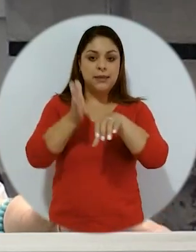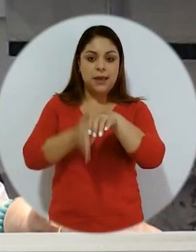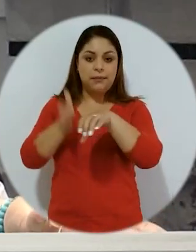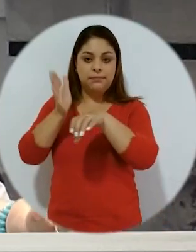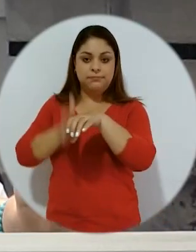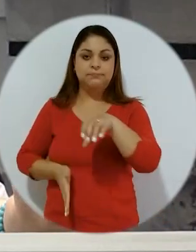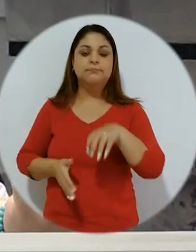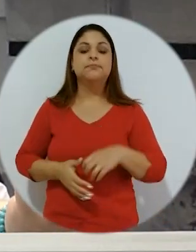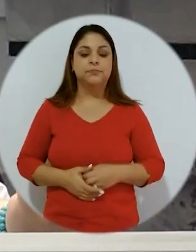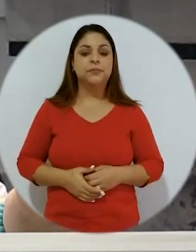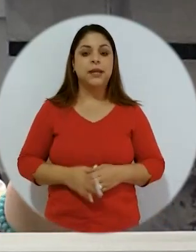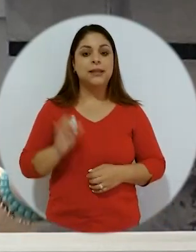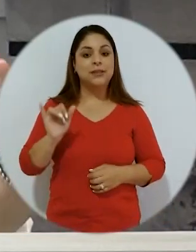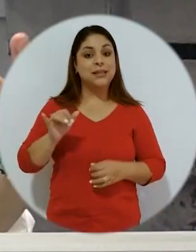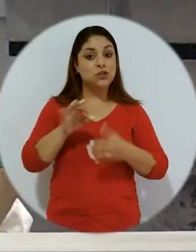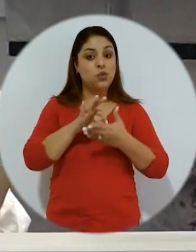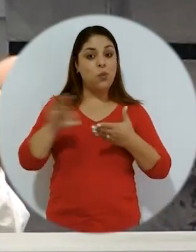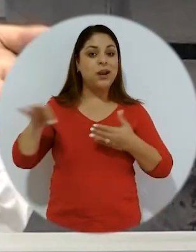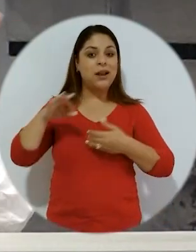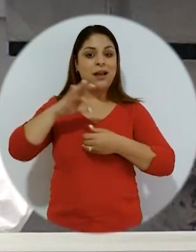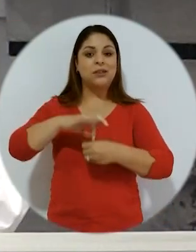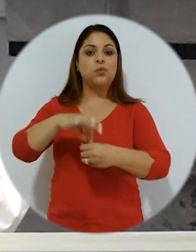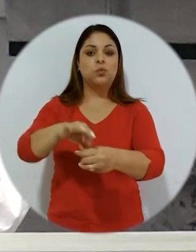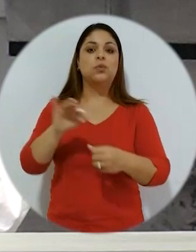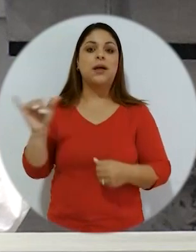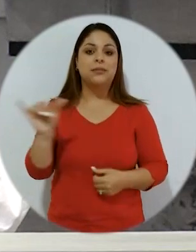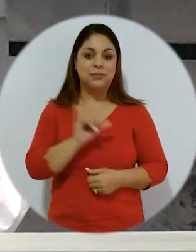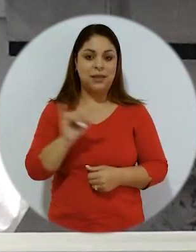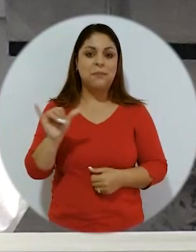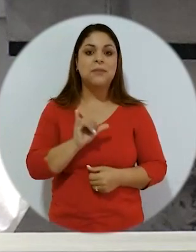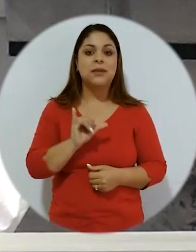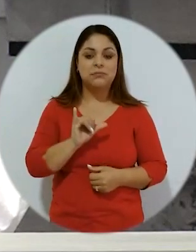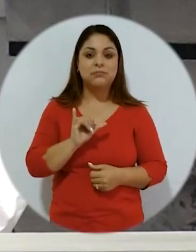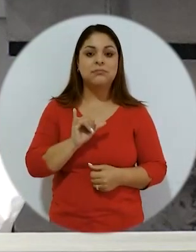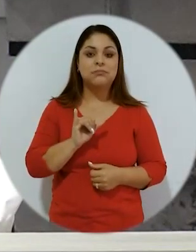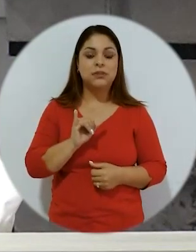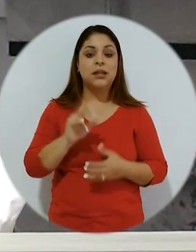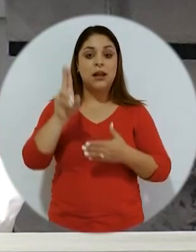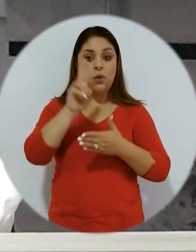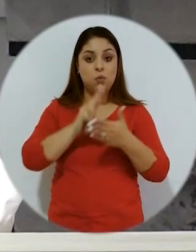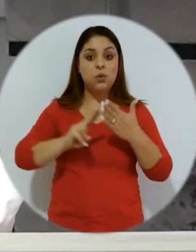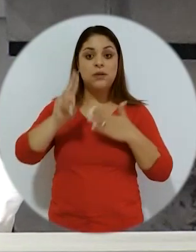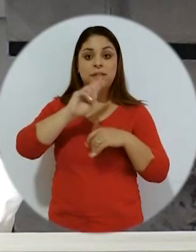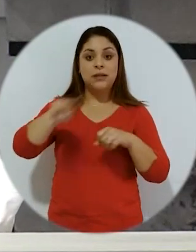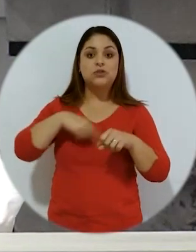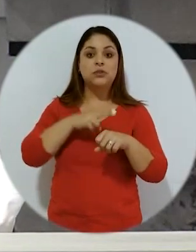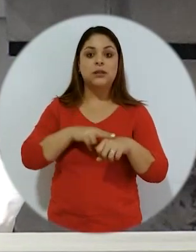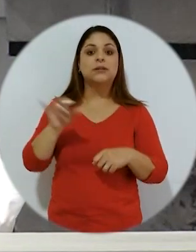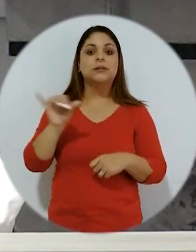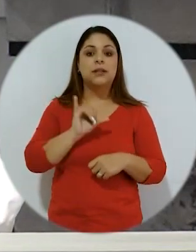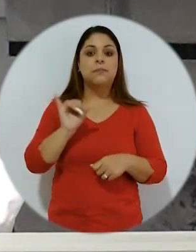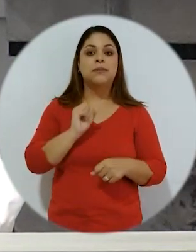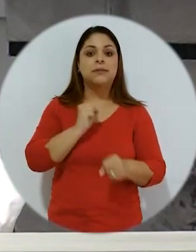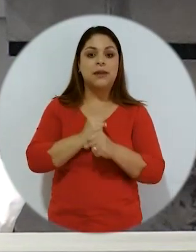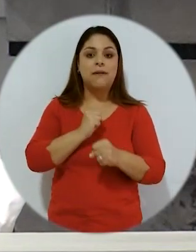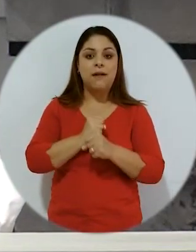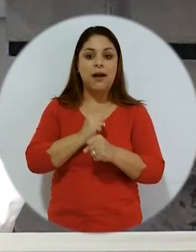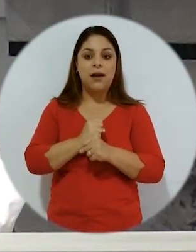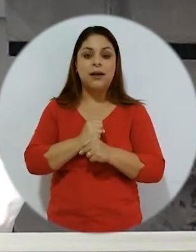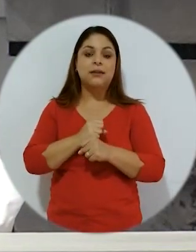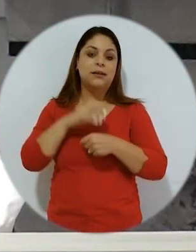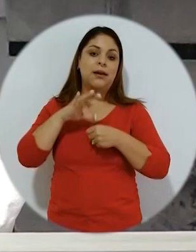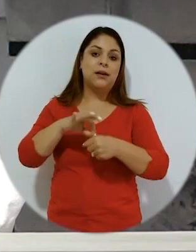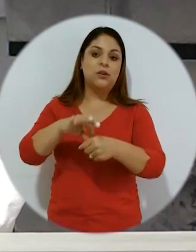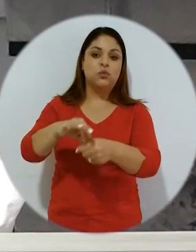con desechos de piña. Entonces, la Escuela de Agricultura también de la Universidad Nacional también